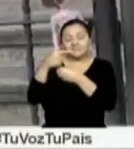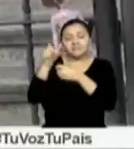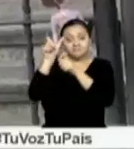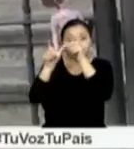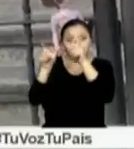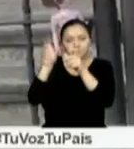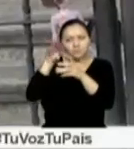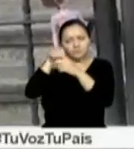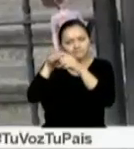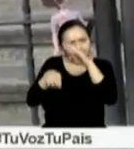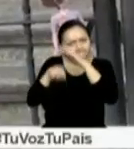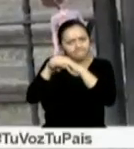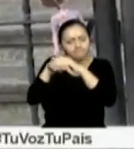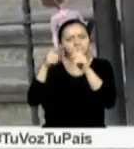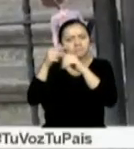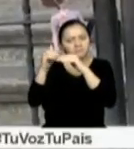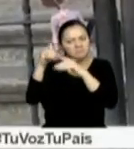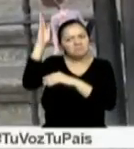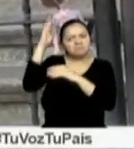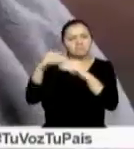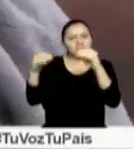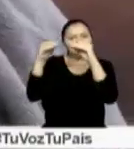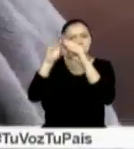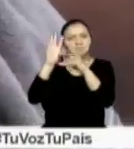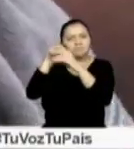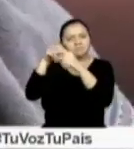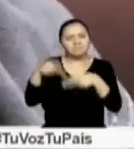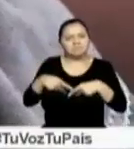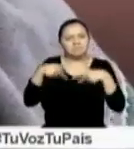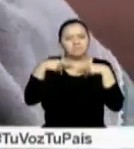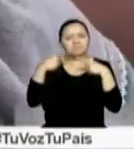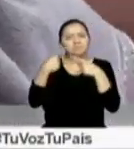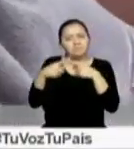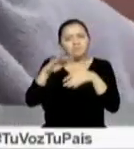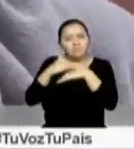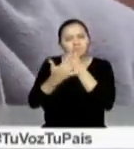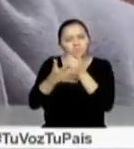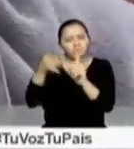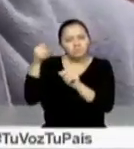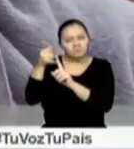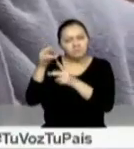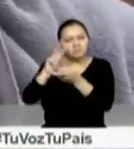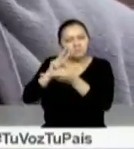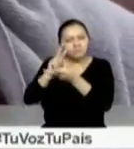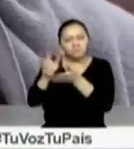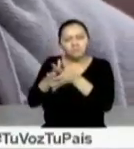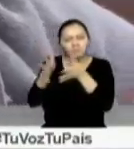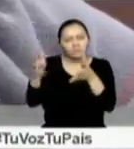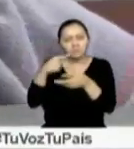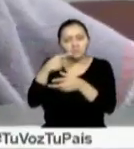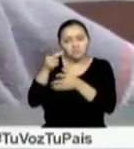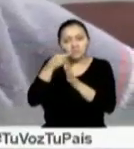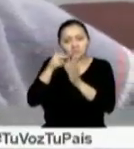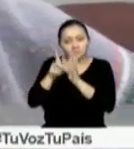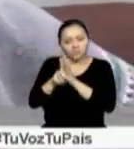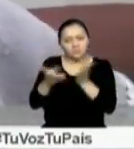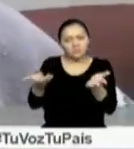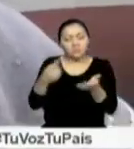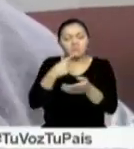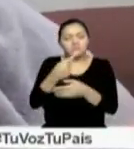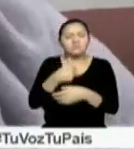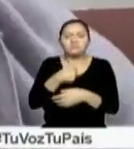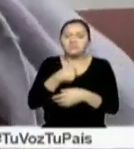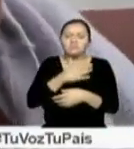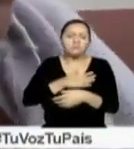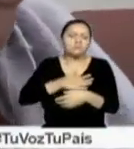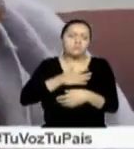investigado por denuncias de abusos sexuales justicia p que se haga justicia que metan presos estos infelices de ahí porque ellos fueron